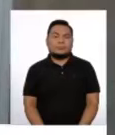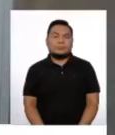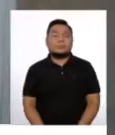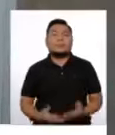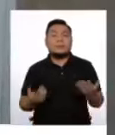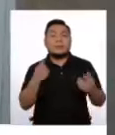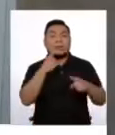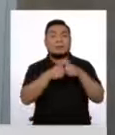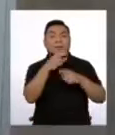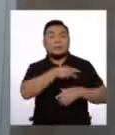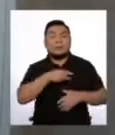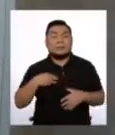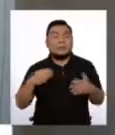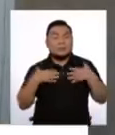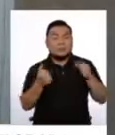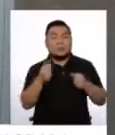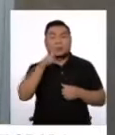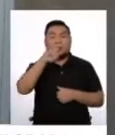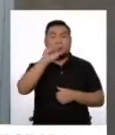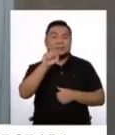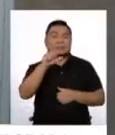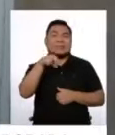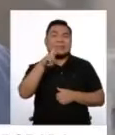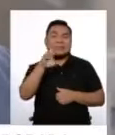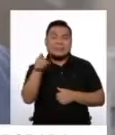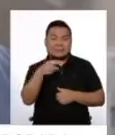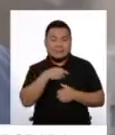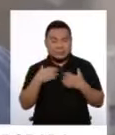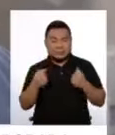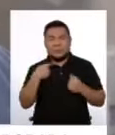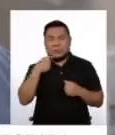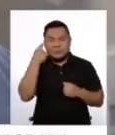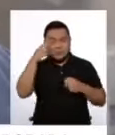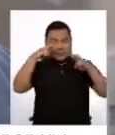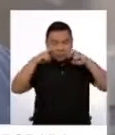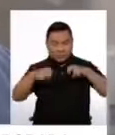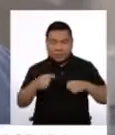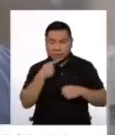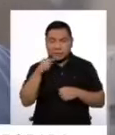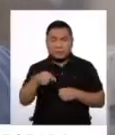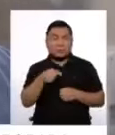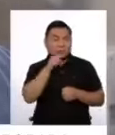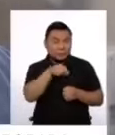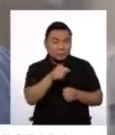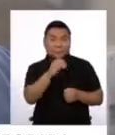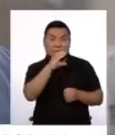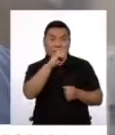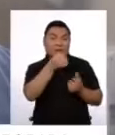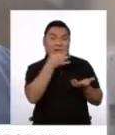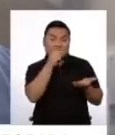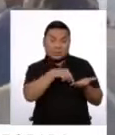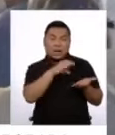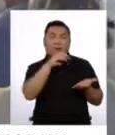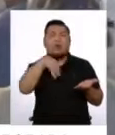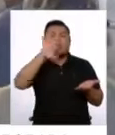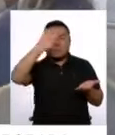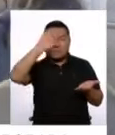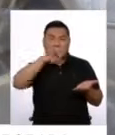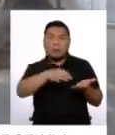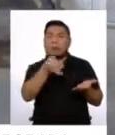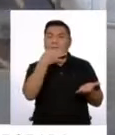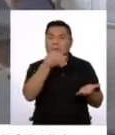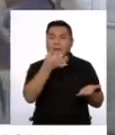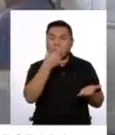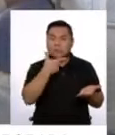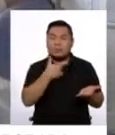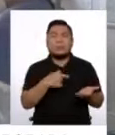El ex ministro de salud, Luis Enrique Mandetta, ha señalado que un estudio reveló que al usar este medicamento en pacientes graves de COVID